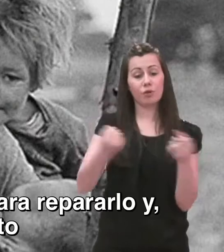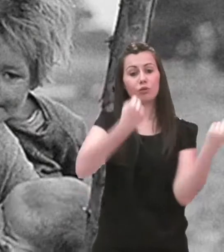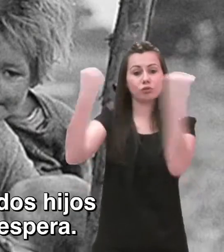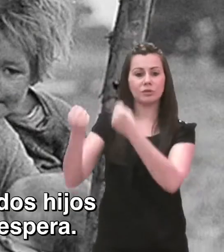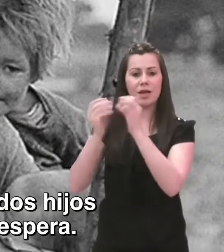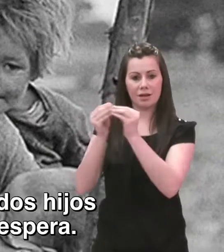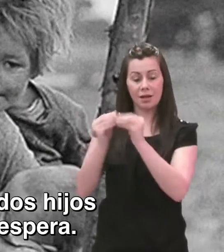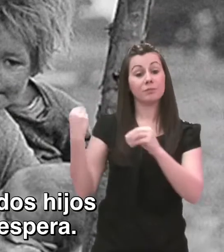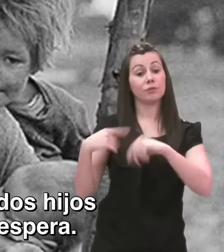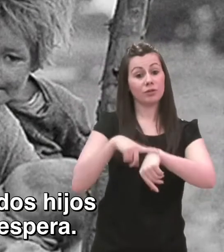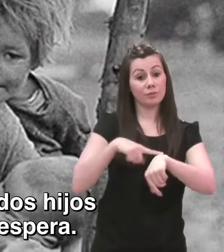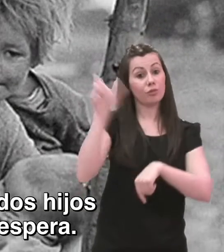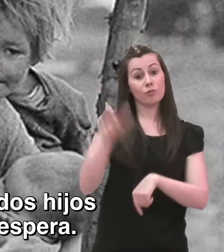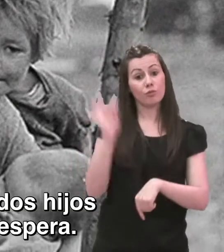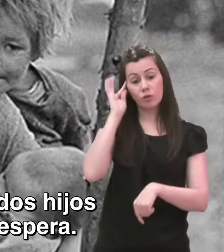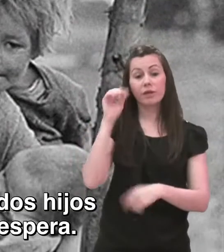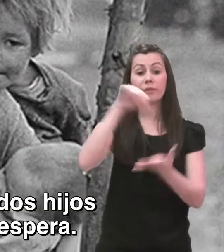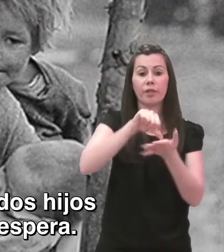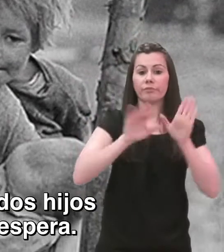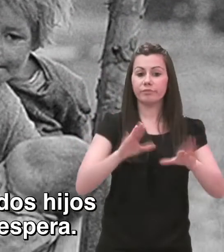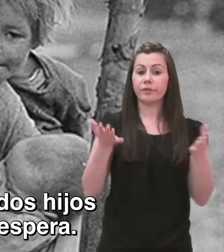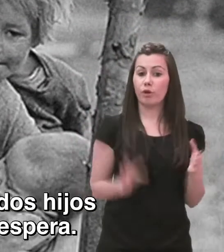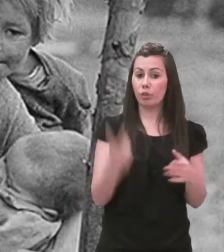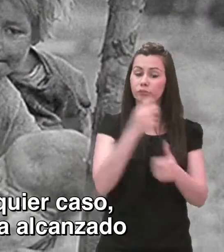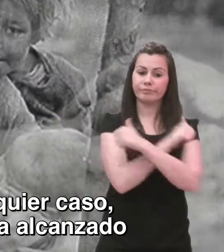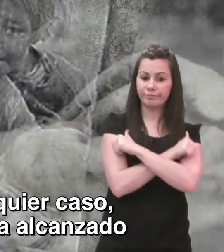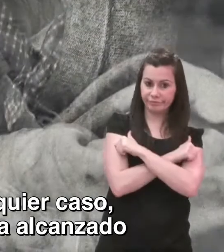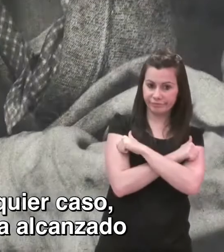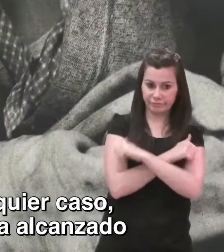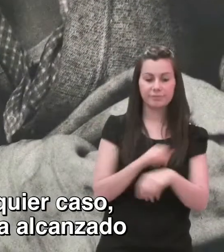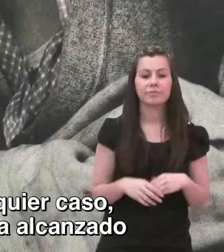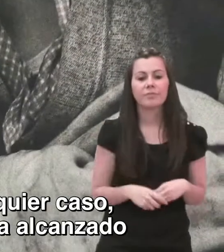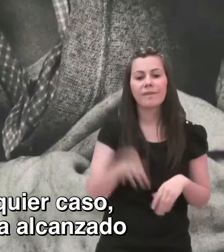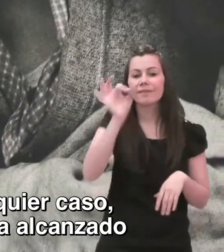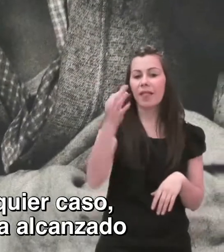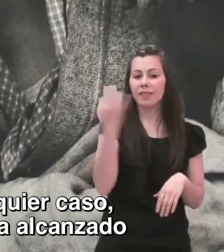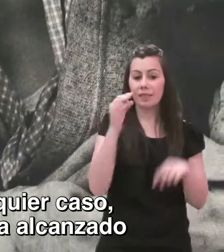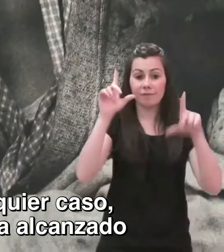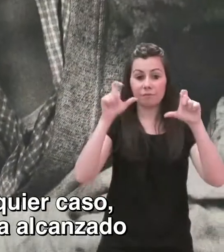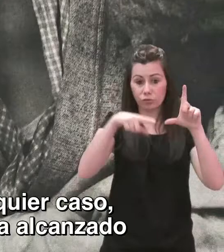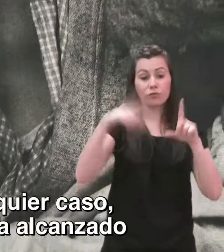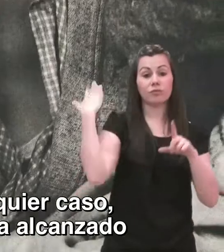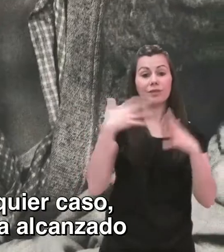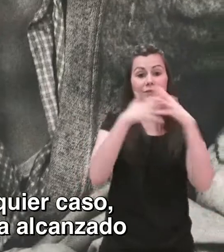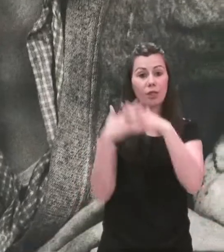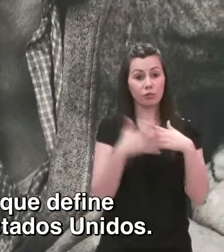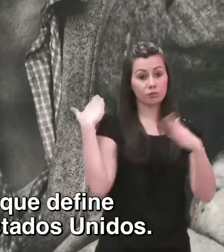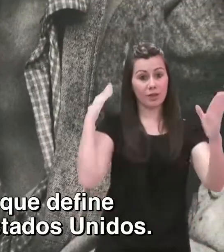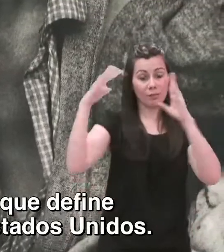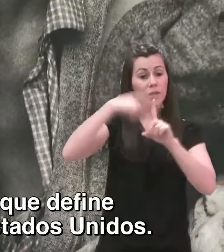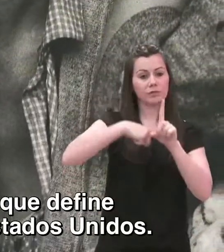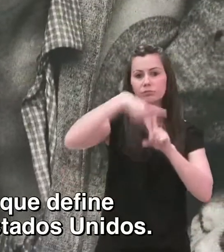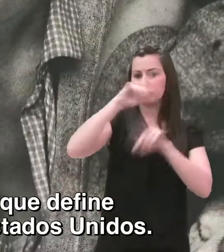tanto, ella y sus otros dos hijos quedaron a la espera. Lo cierto, en cualquier caso, es que la imagen ha alcanzado un